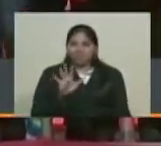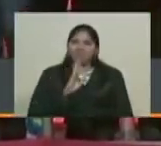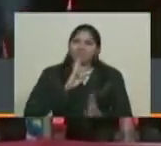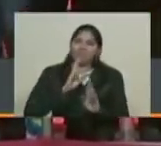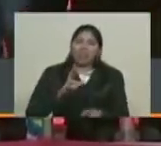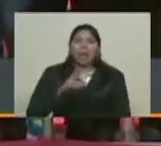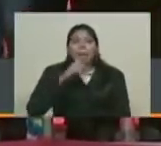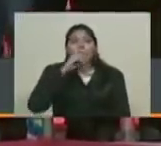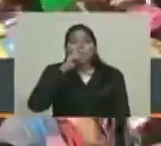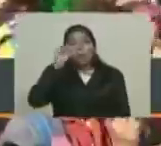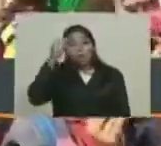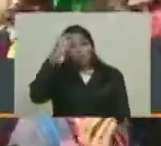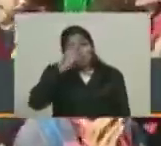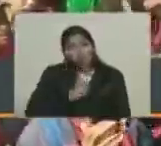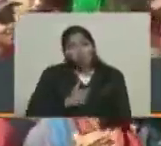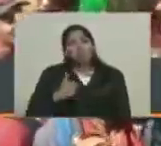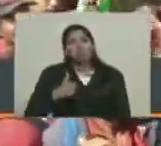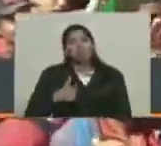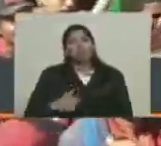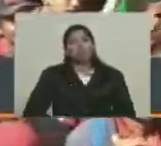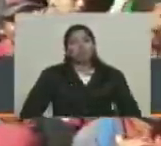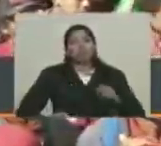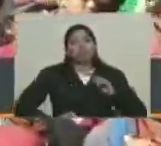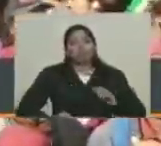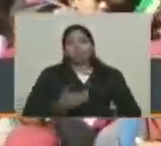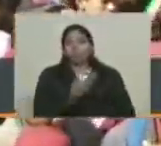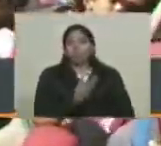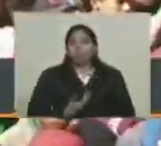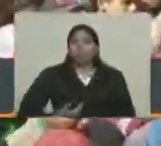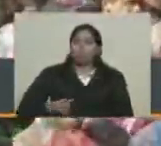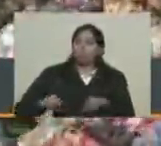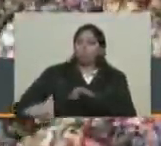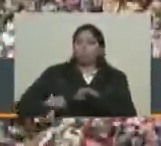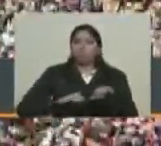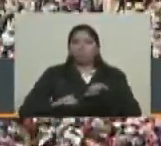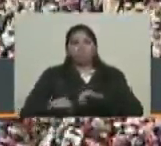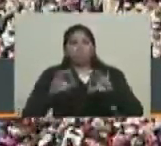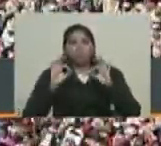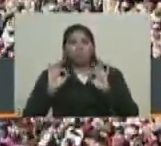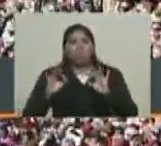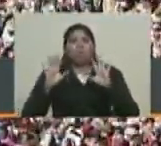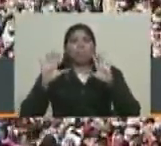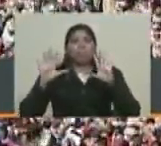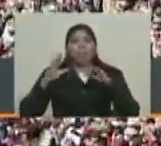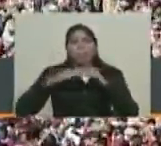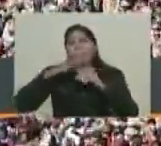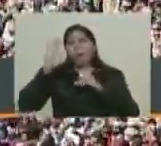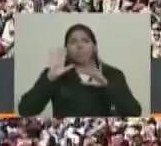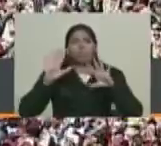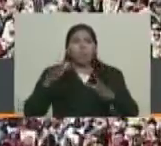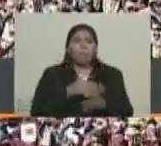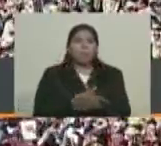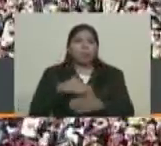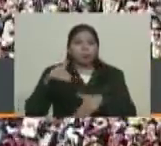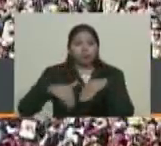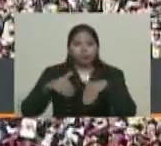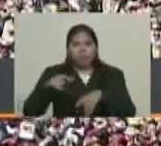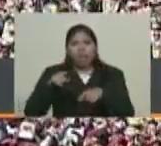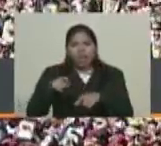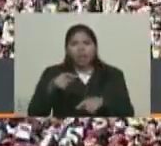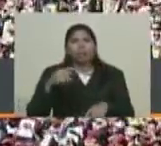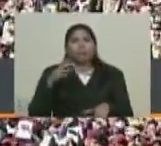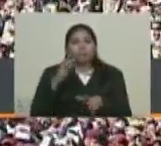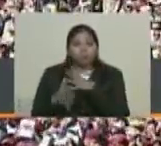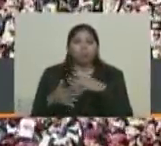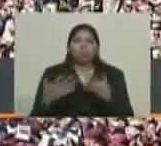República Bolivariana de Venezuela en ejercicio por mandato de más de 10 millones de votos del pueblo. Eso es lo que va a